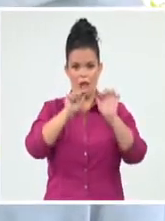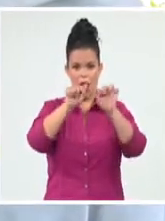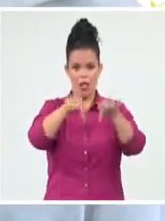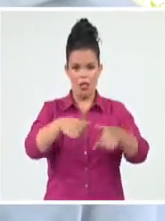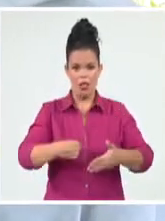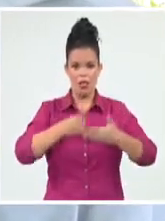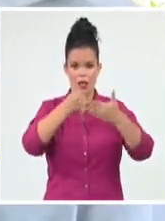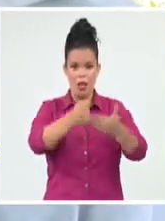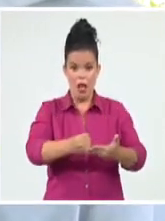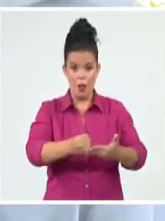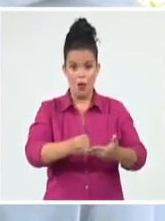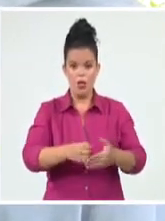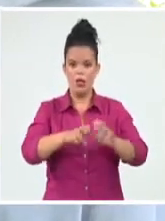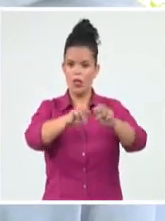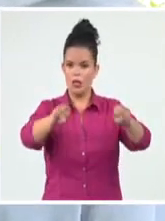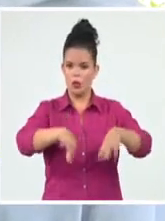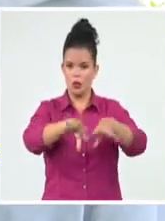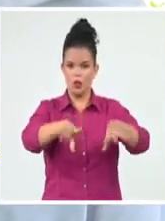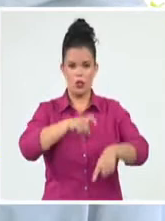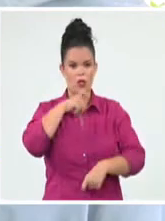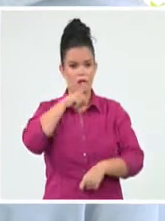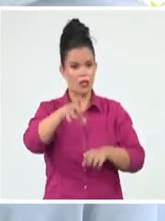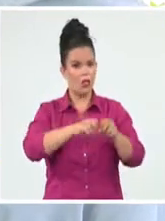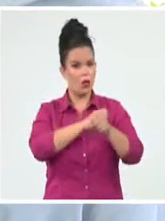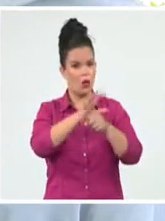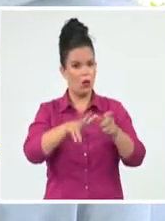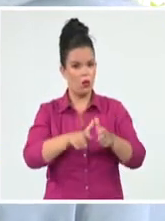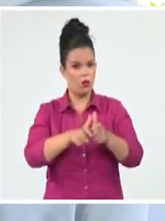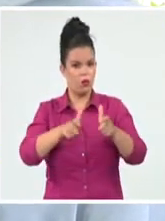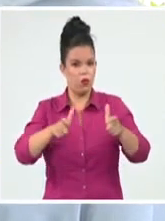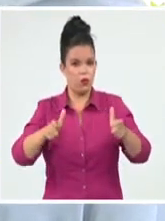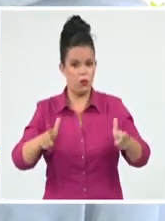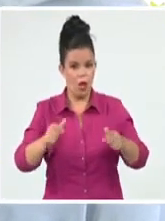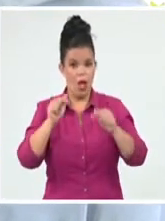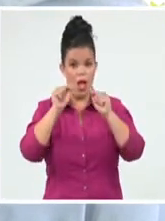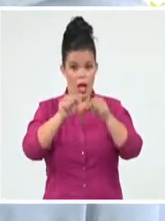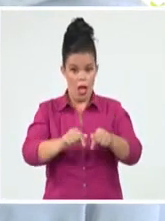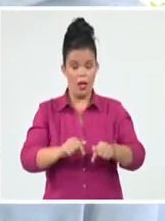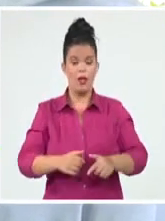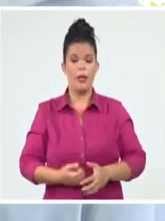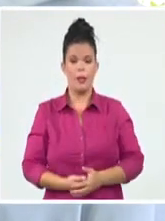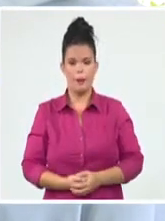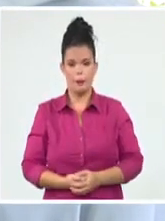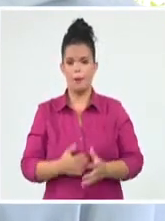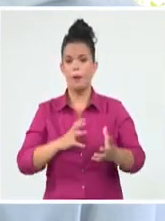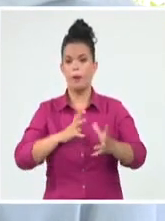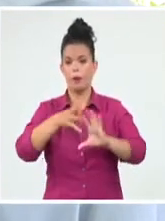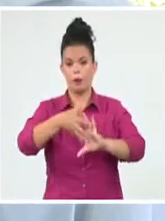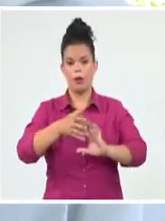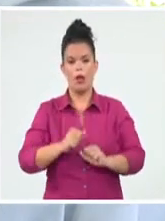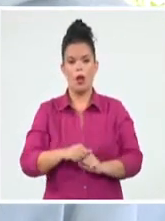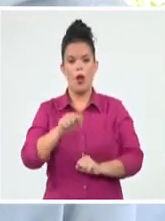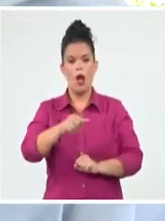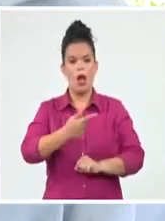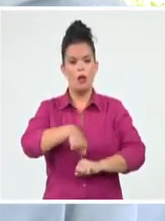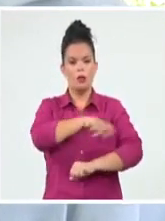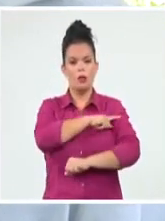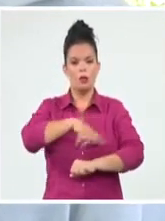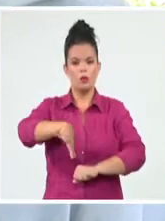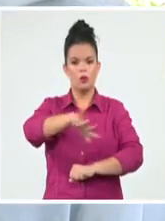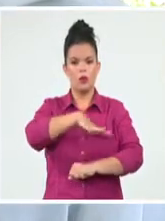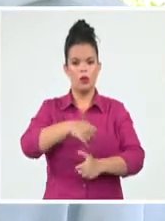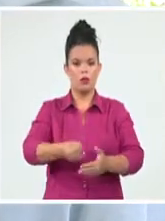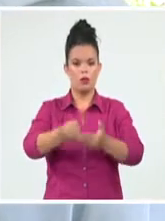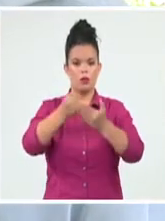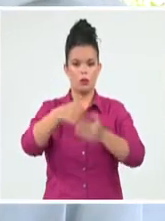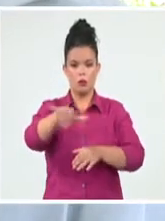la premura que había con el tema del COVID en San Cristóbal, una nación donde nos ayudaron a compartir experiencias laborales y nosotros